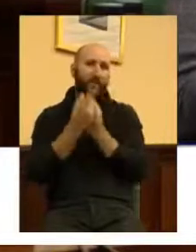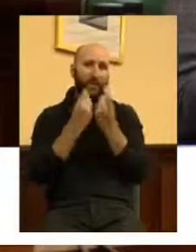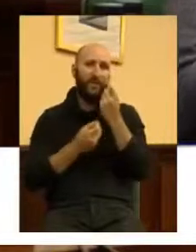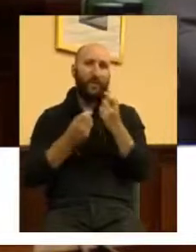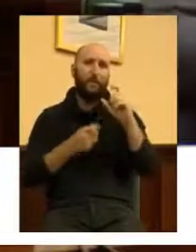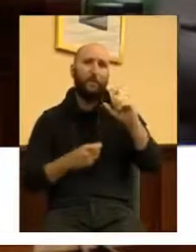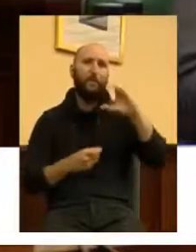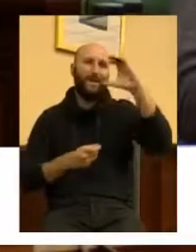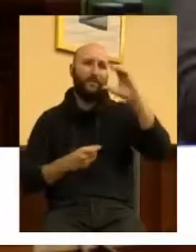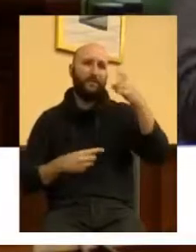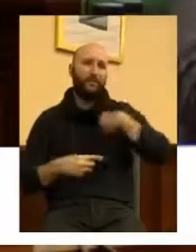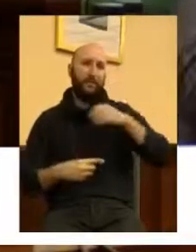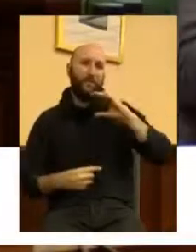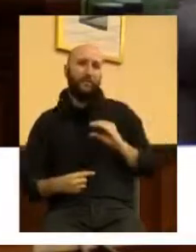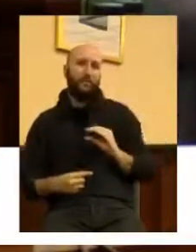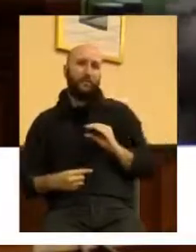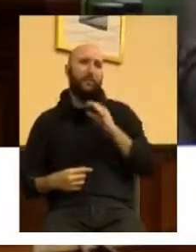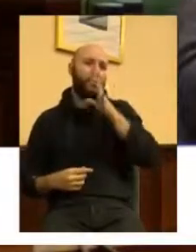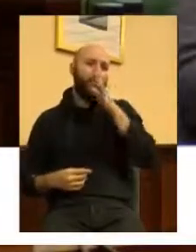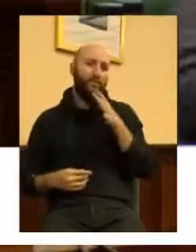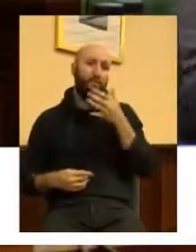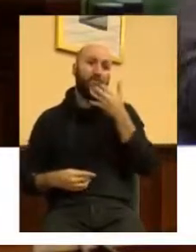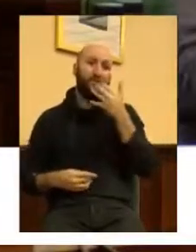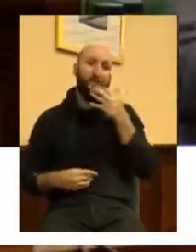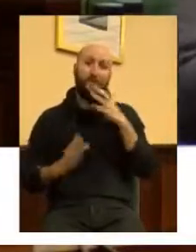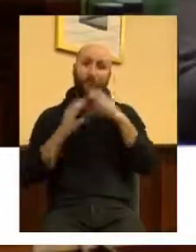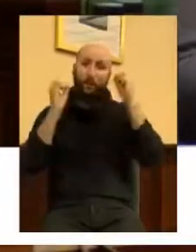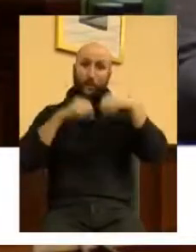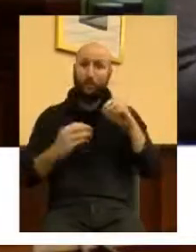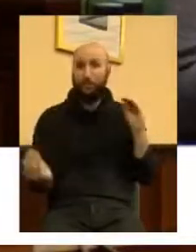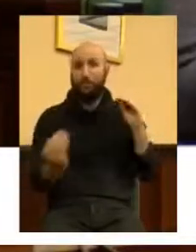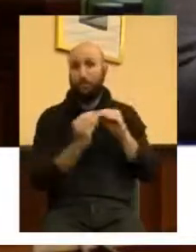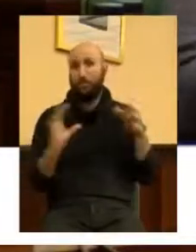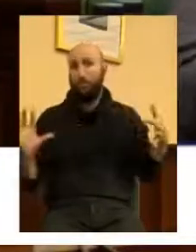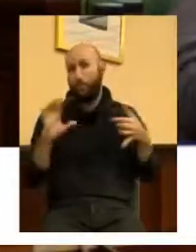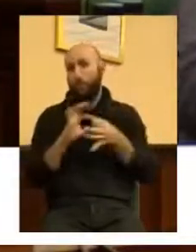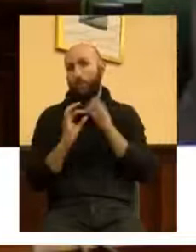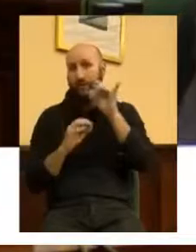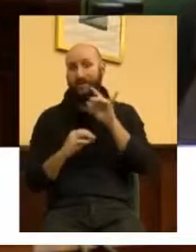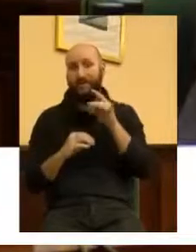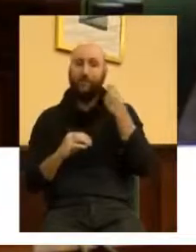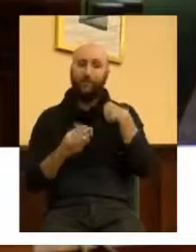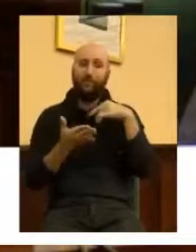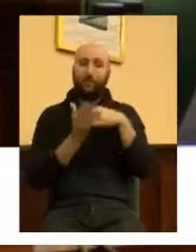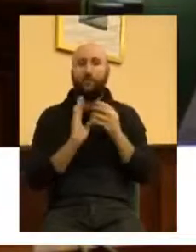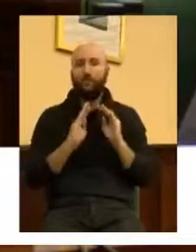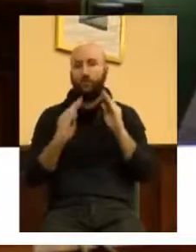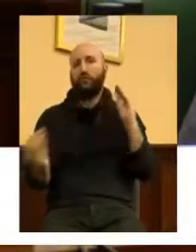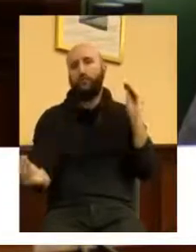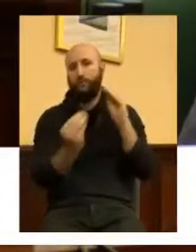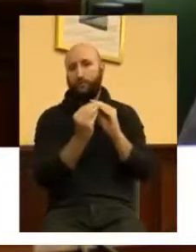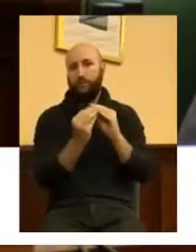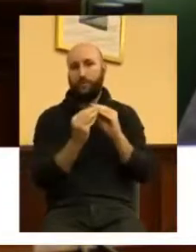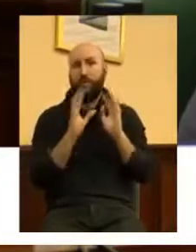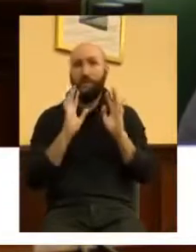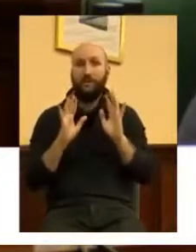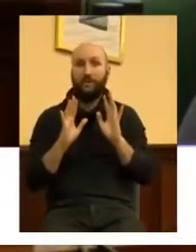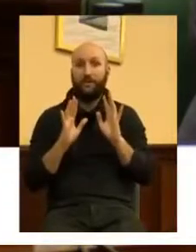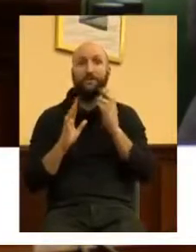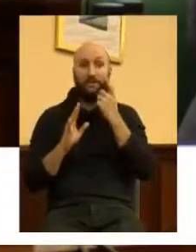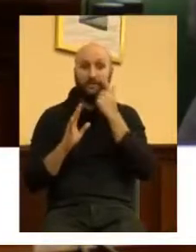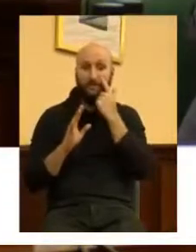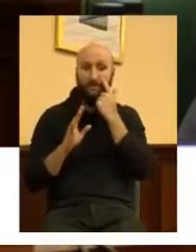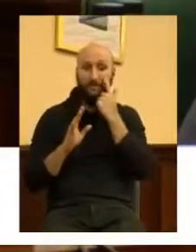yo. Y en segundo lugar, bueno, pues si estamos de acuerdo, pues nos uniremos a lo que están haciendo. Pero es que precisamente, mire,